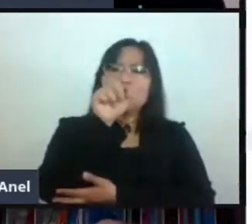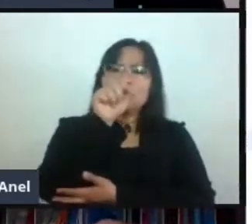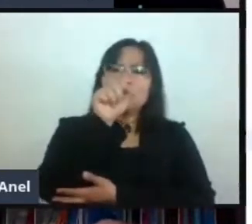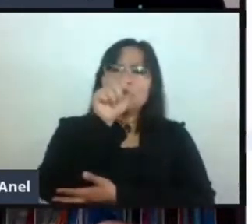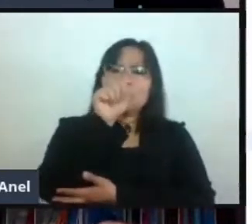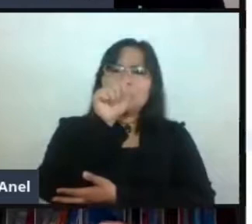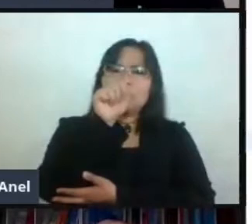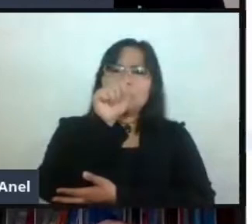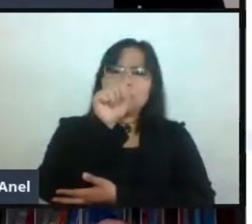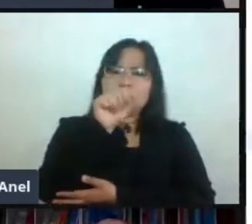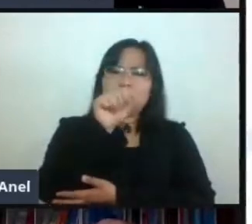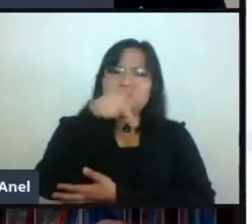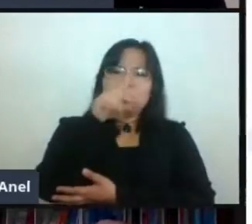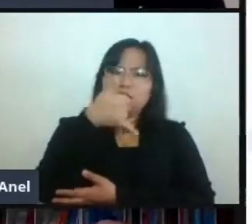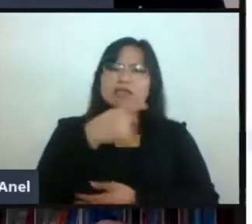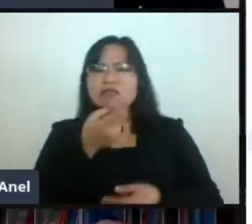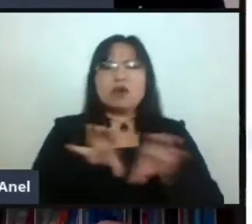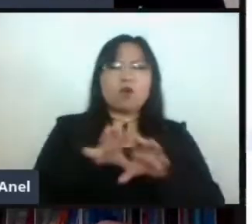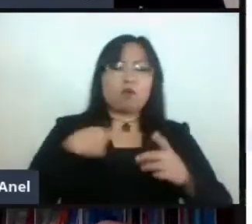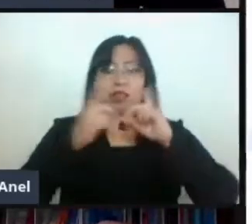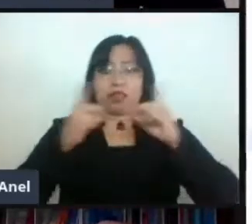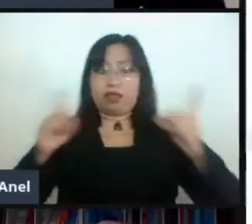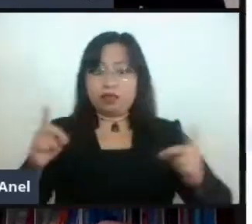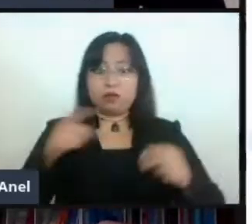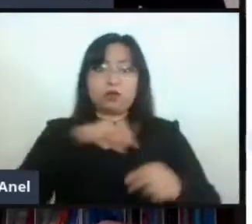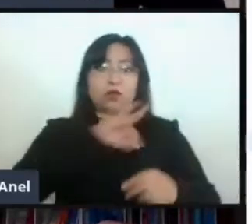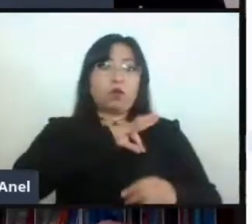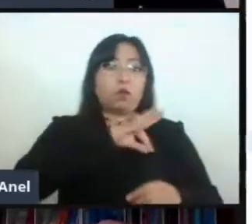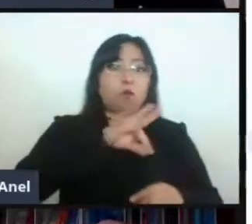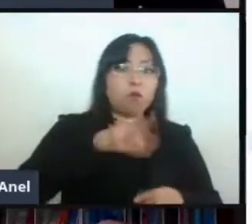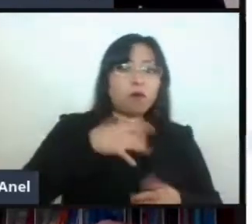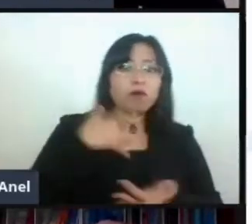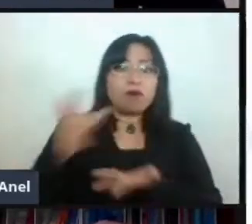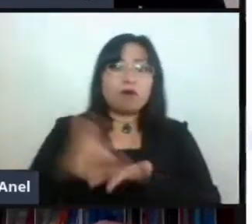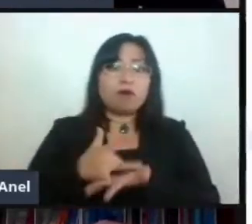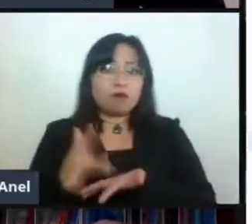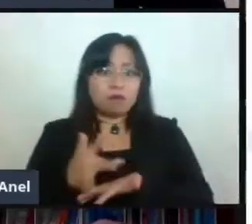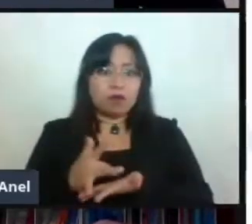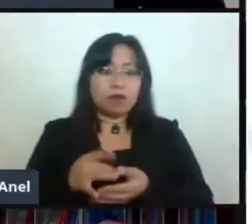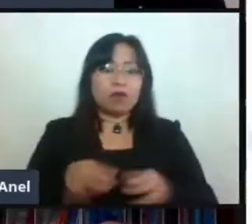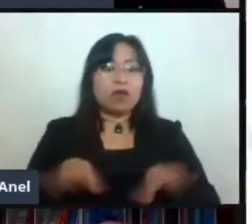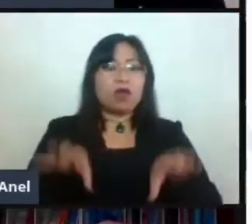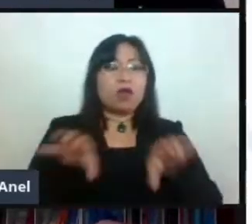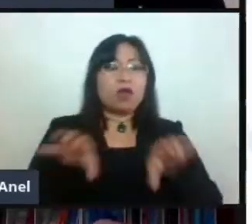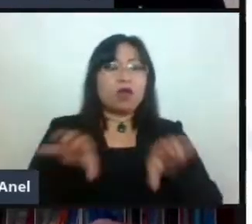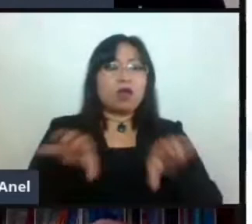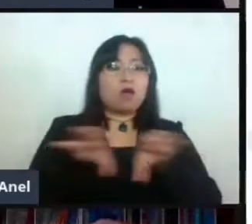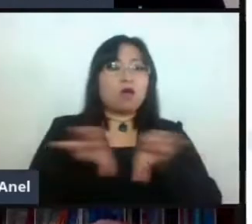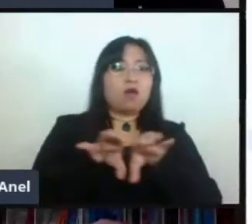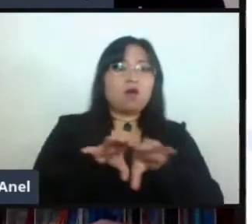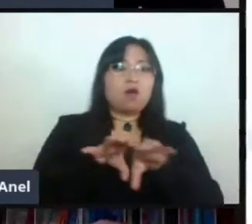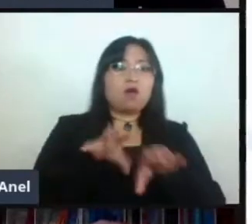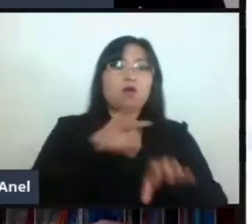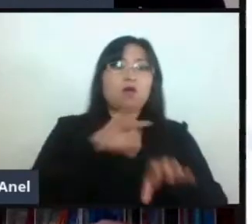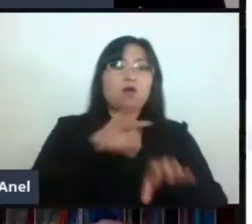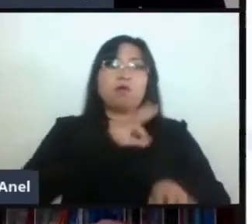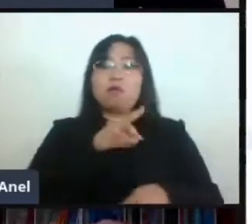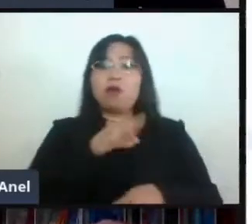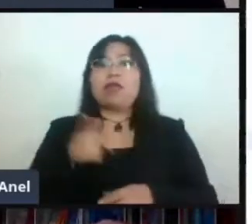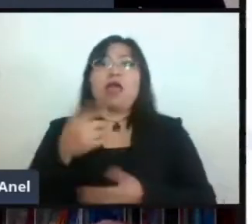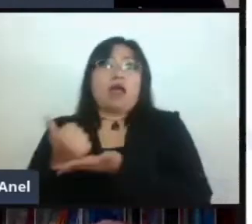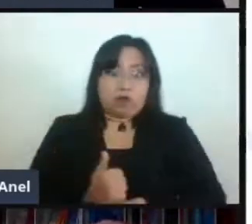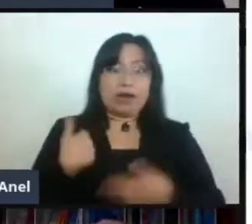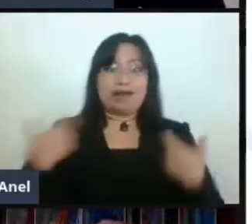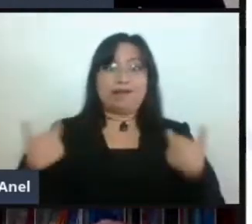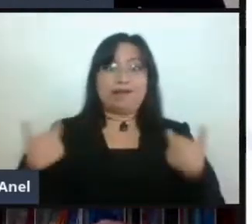podemos transitar con la ayuda de alguien, qué podemos hacer con la ayuda de alguien, con un mediador, con que nos tienda un andamiaje.